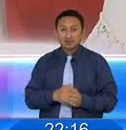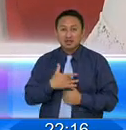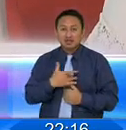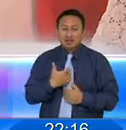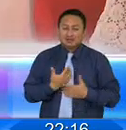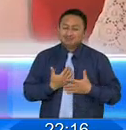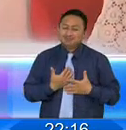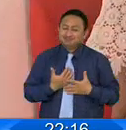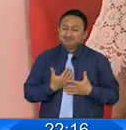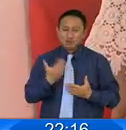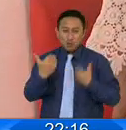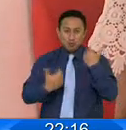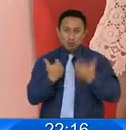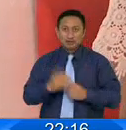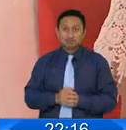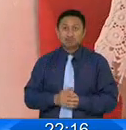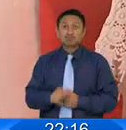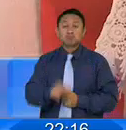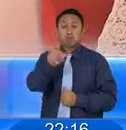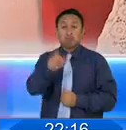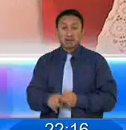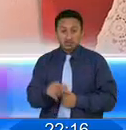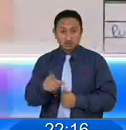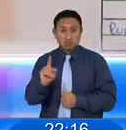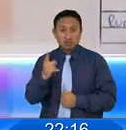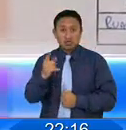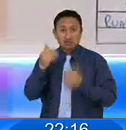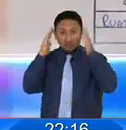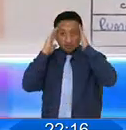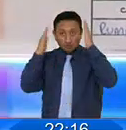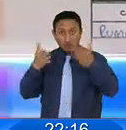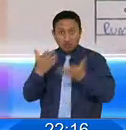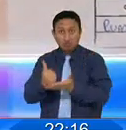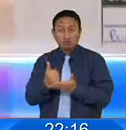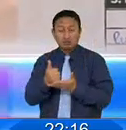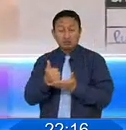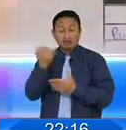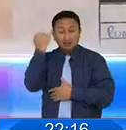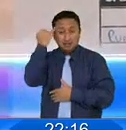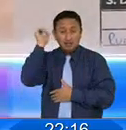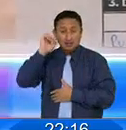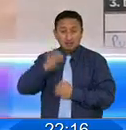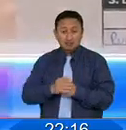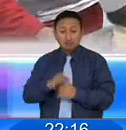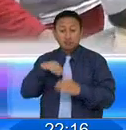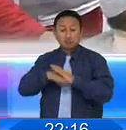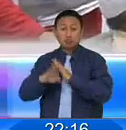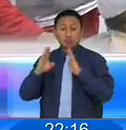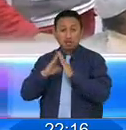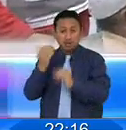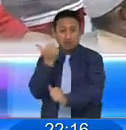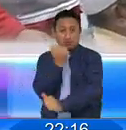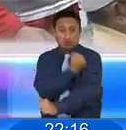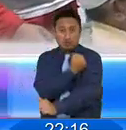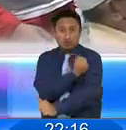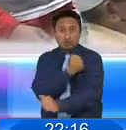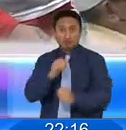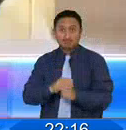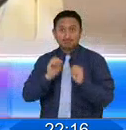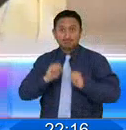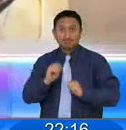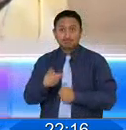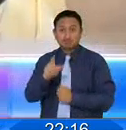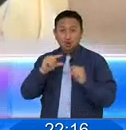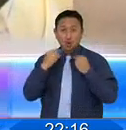cara. Fabiola es parte de las personas vulnerables que han sido beneficiadas con esta iniciativa de vacuna en casa, que busca ayudar a